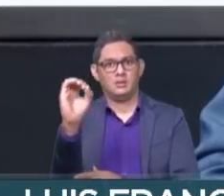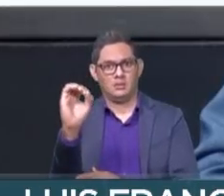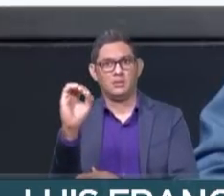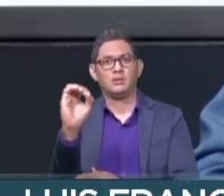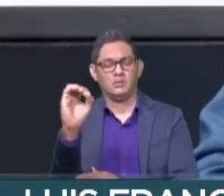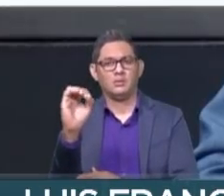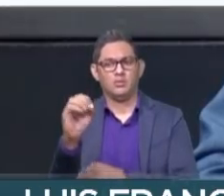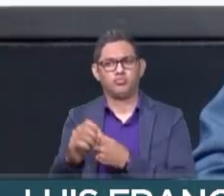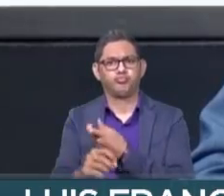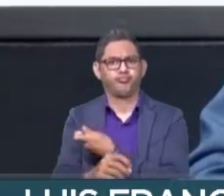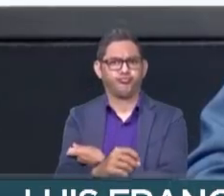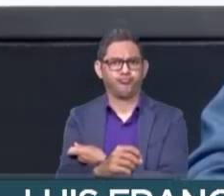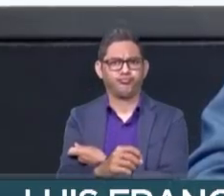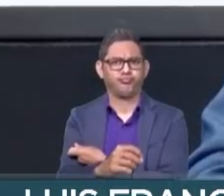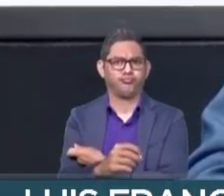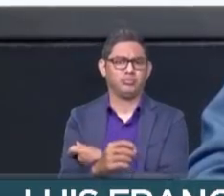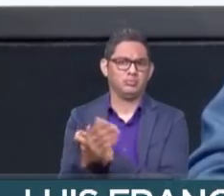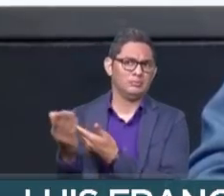dosis de vacunas